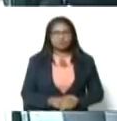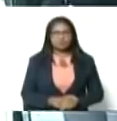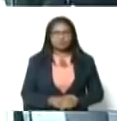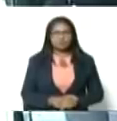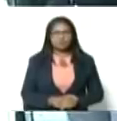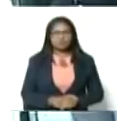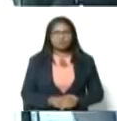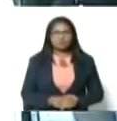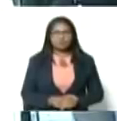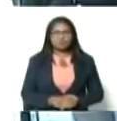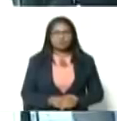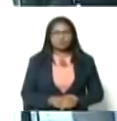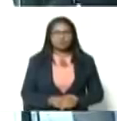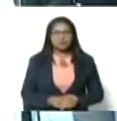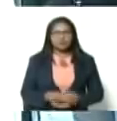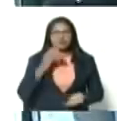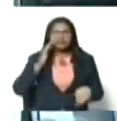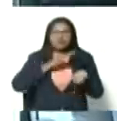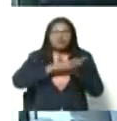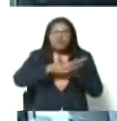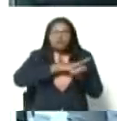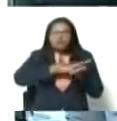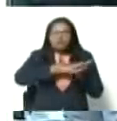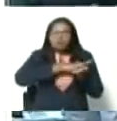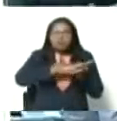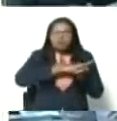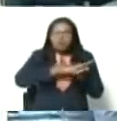tarjeta, la antena electrónica. Sí, positivo.